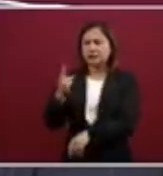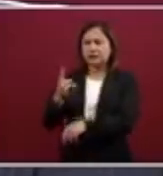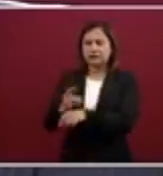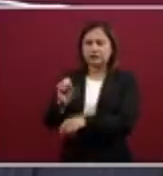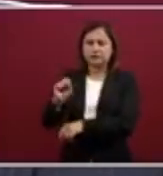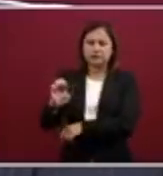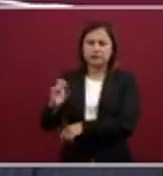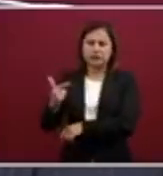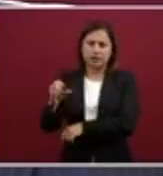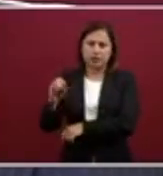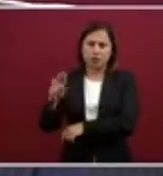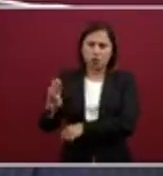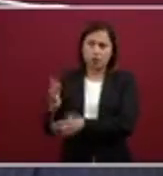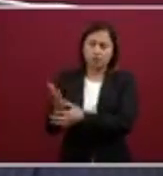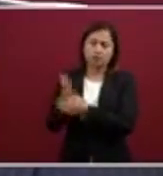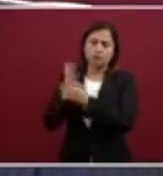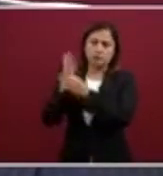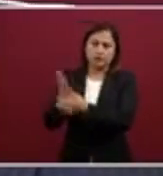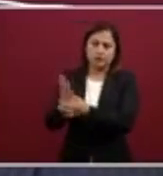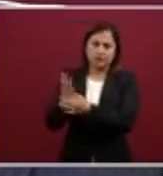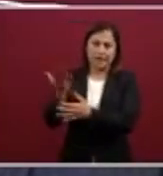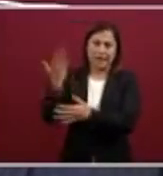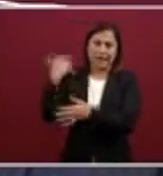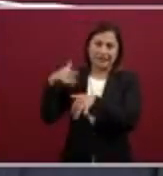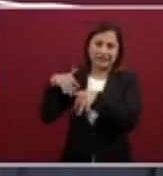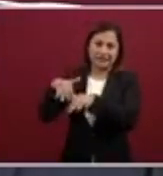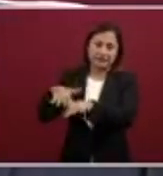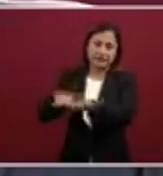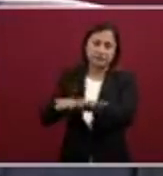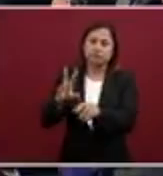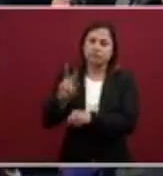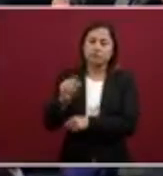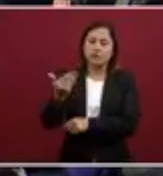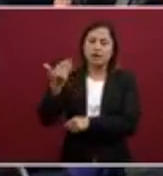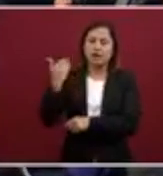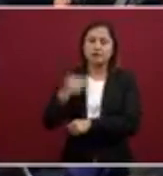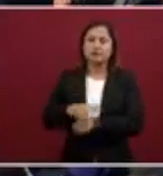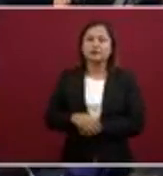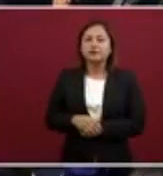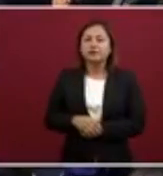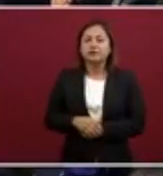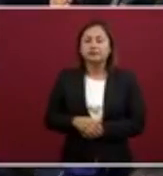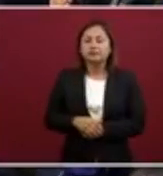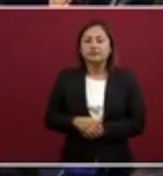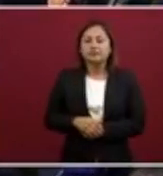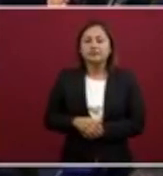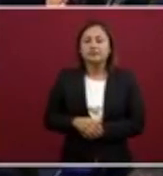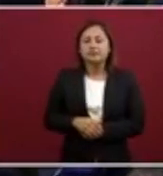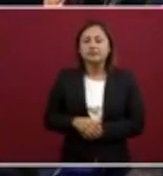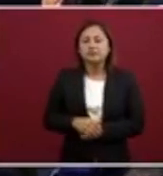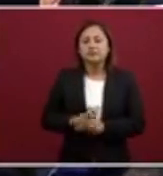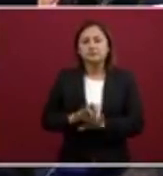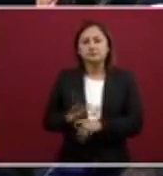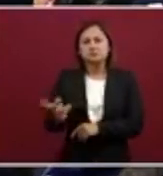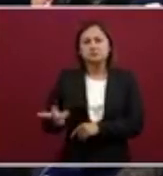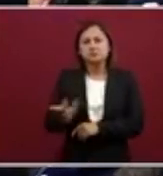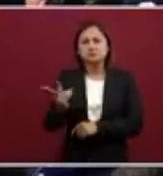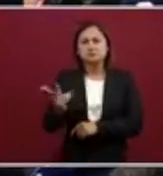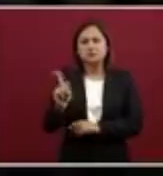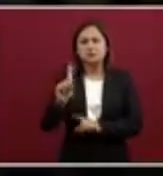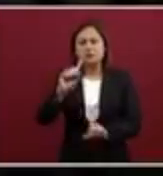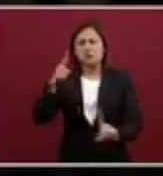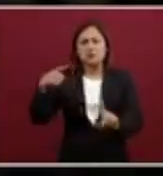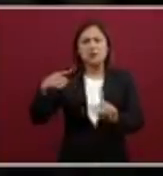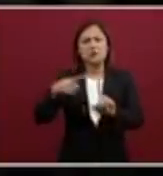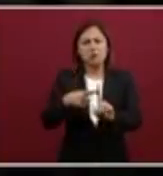esto antes de las caravanas, y por supuesto, sin demeritar que el objetivo último de este plan es el bienestar per se